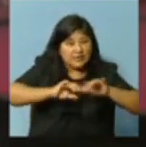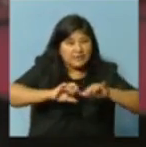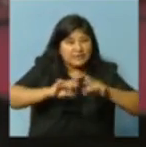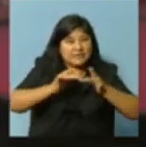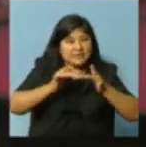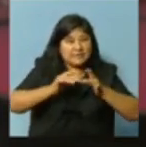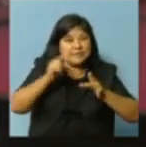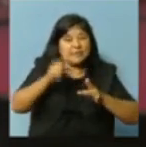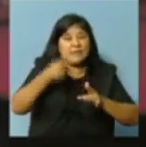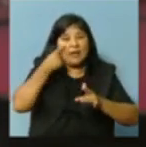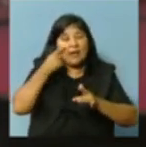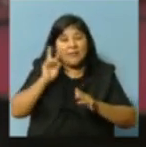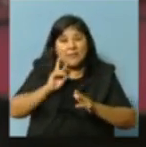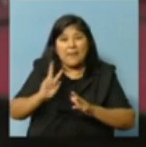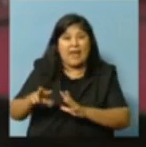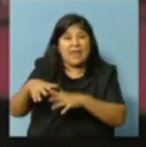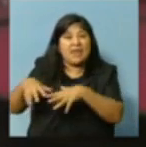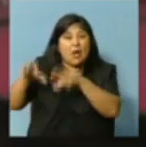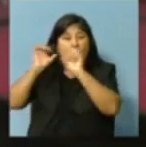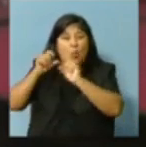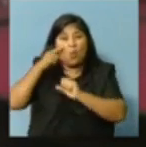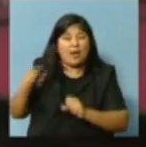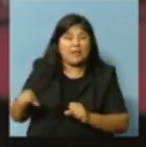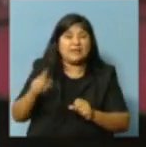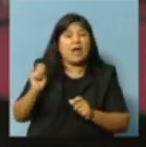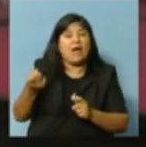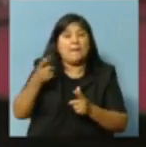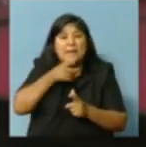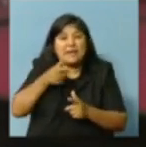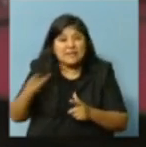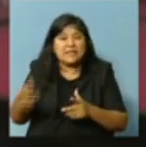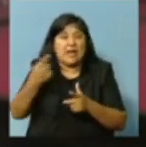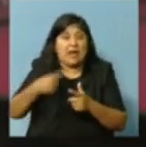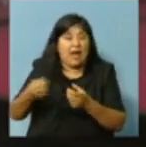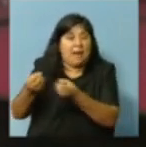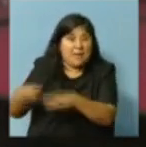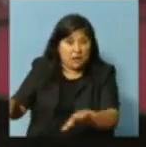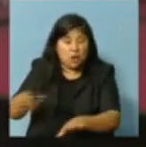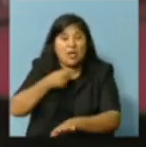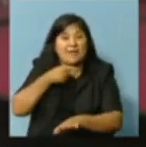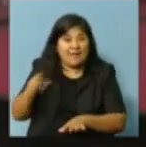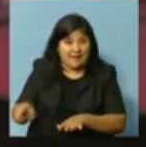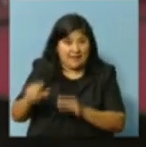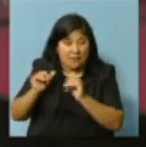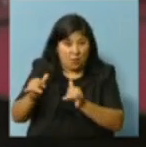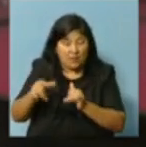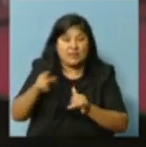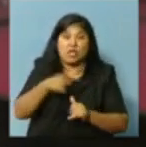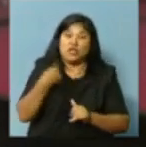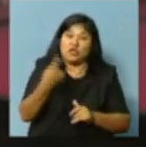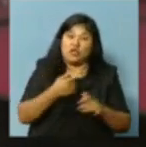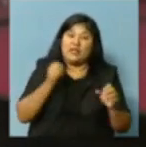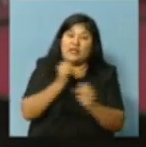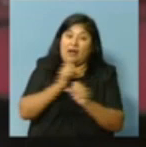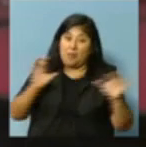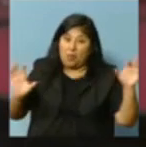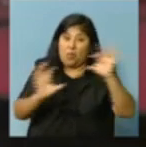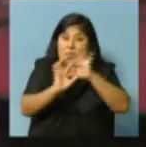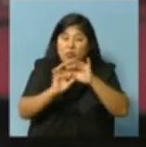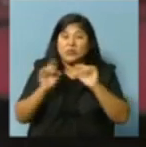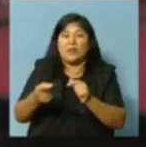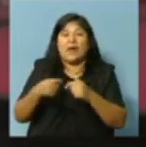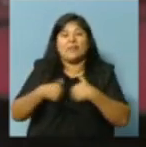de detección temprana de la deserción y trabajamos con ellos para poder implementarlo